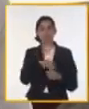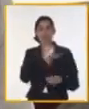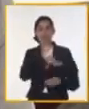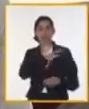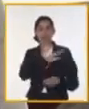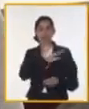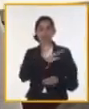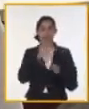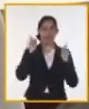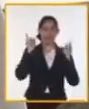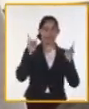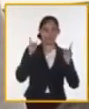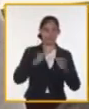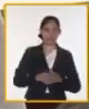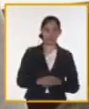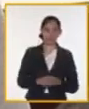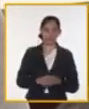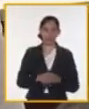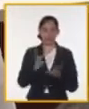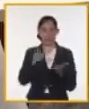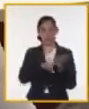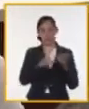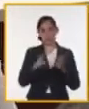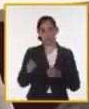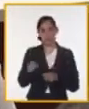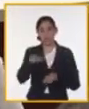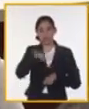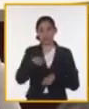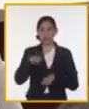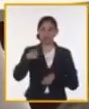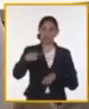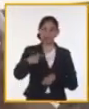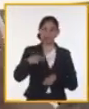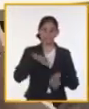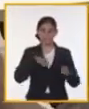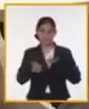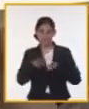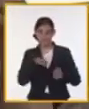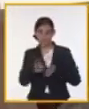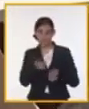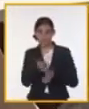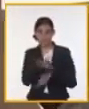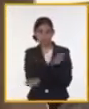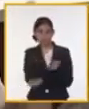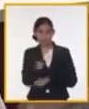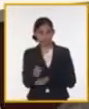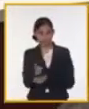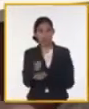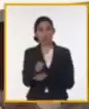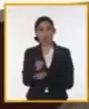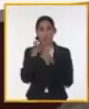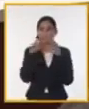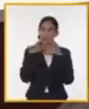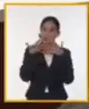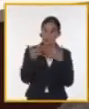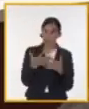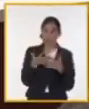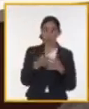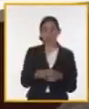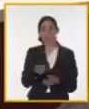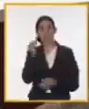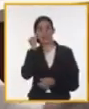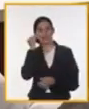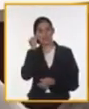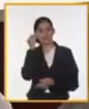atención a los docentes, en la preparación de los docentes. No podemos esperar que tengamos un conocimiento de la enseñanza de la historia, del